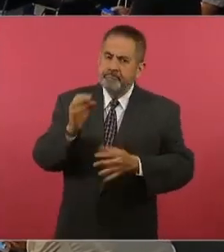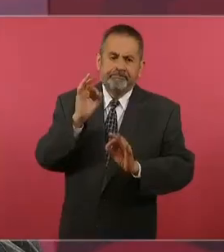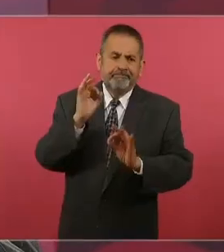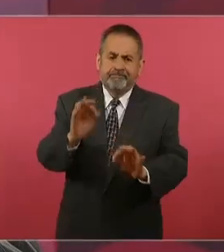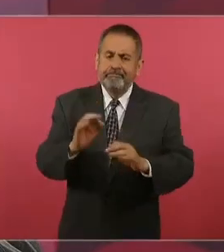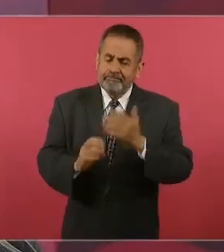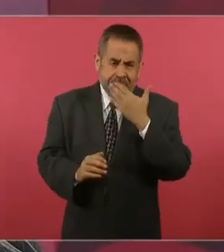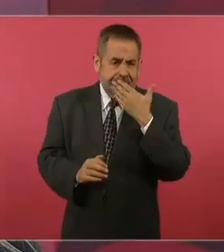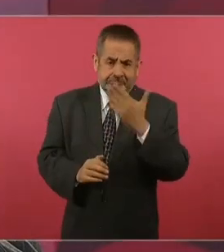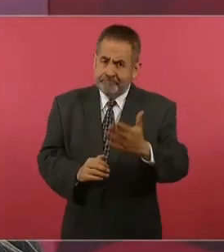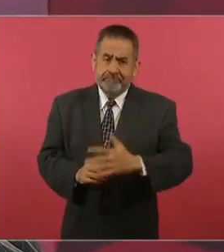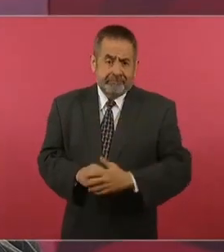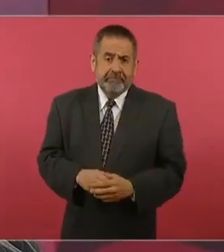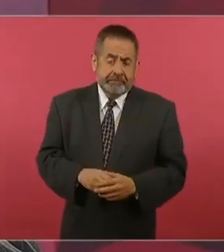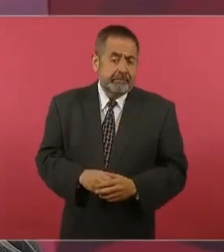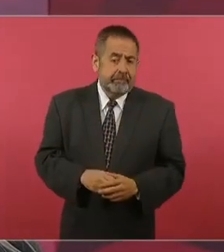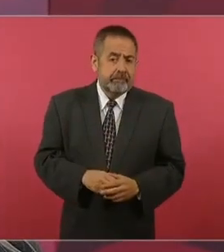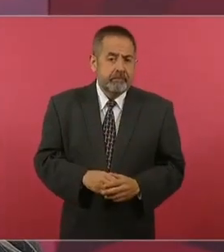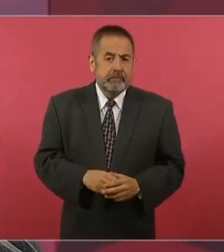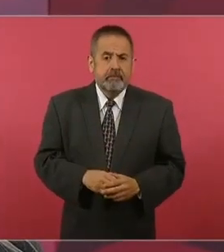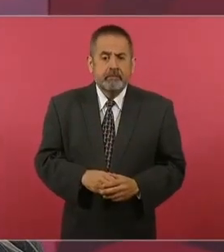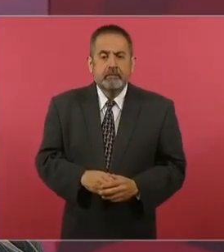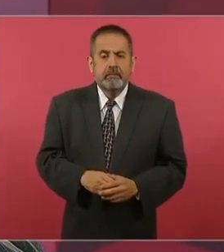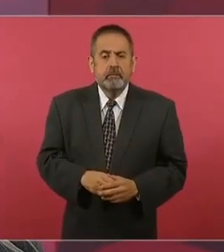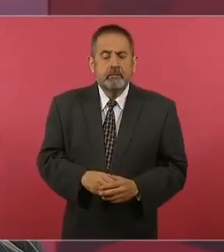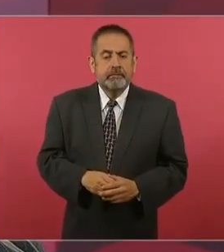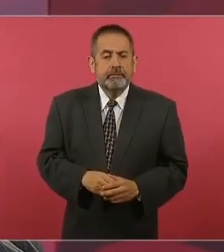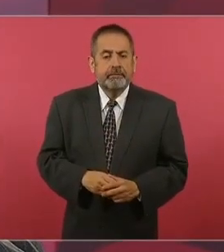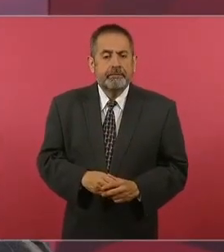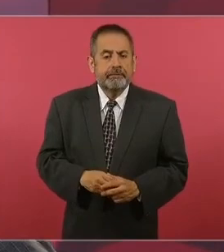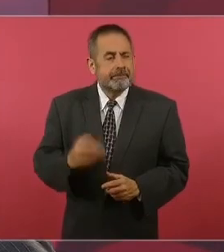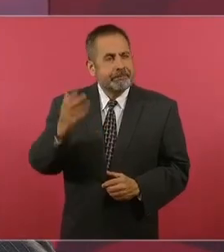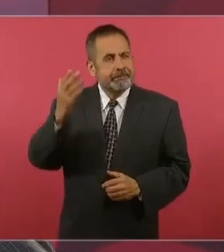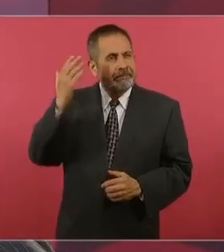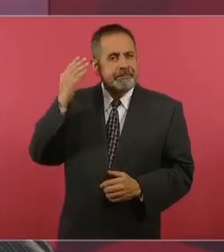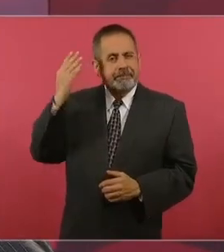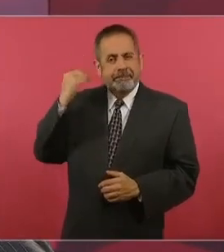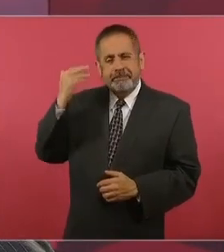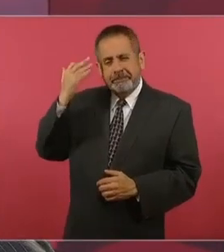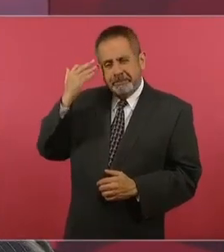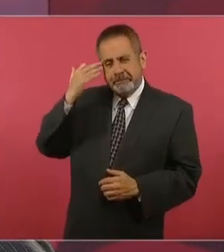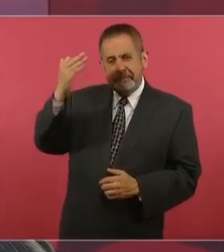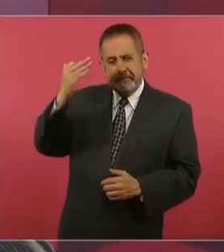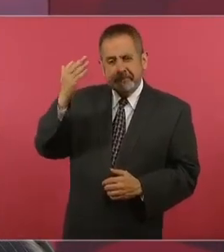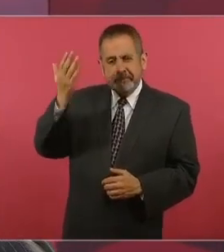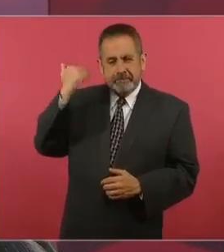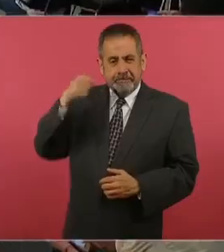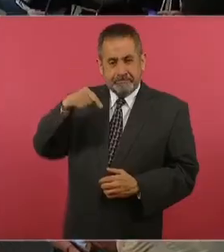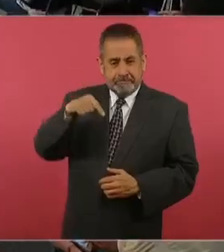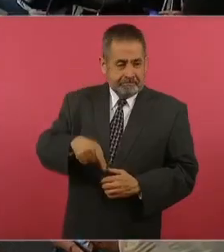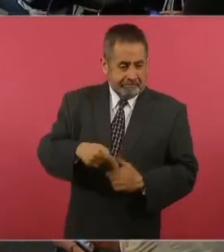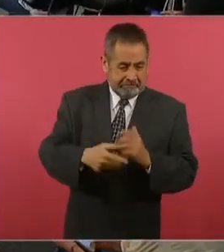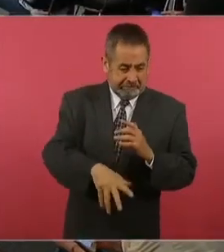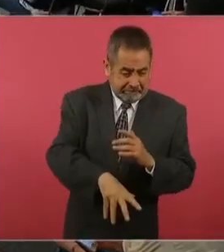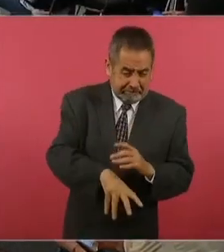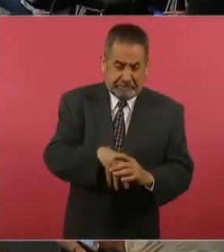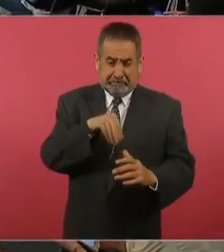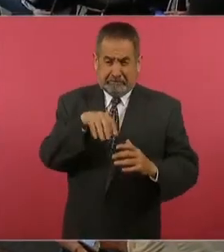en un tiempo cuando era bastante la